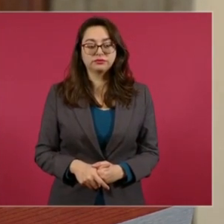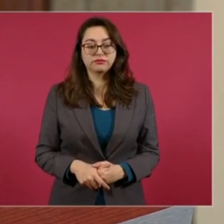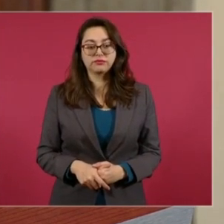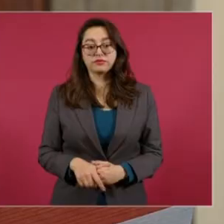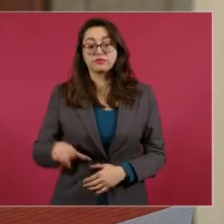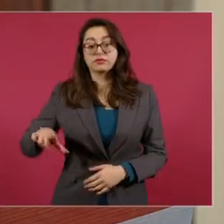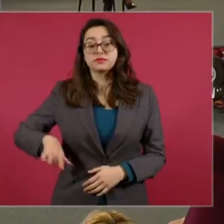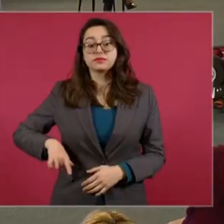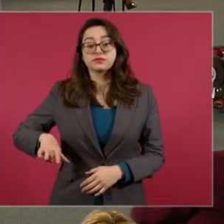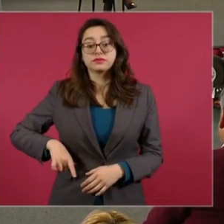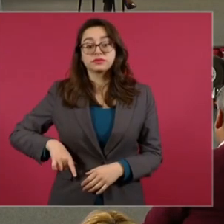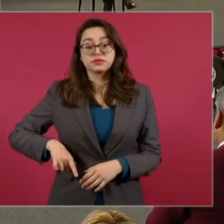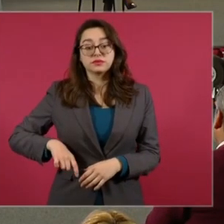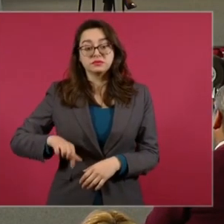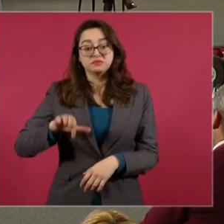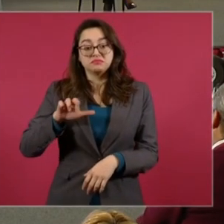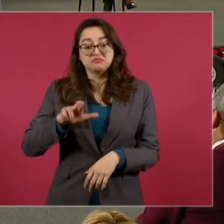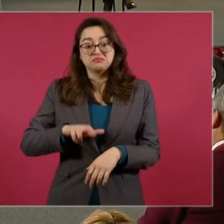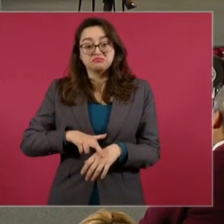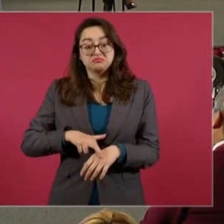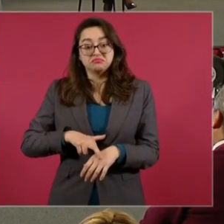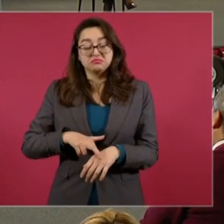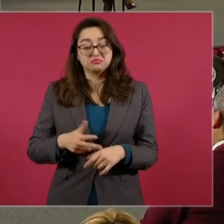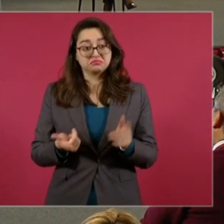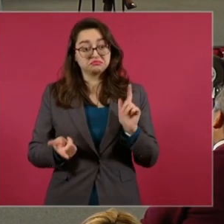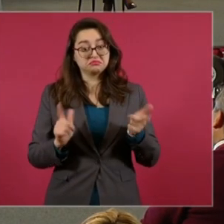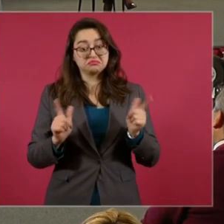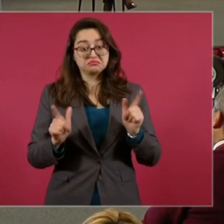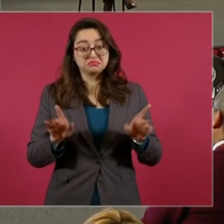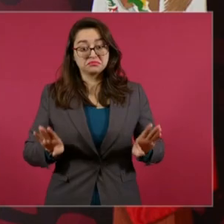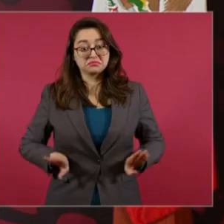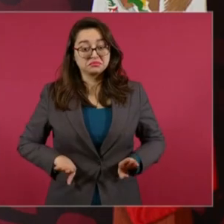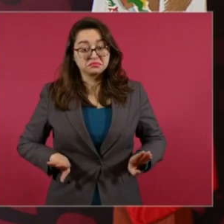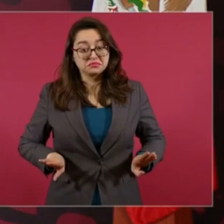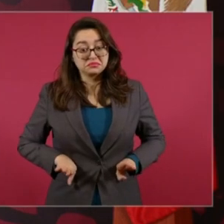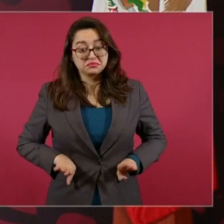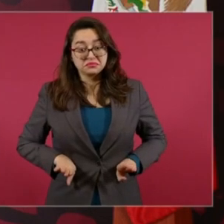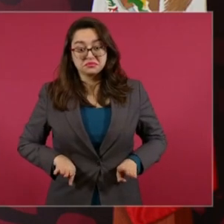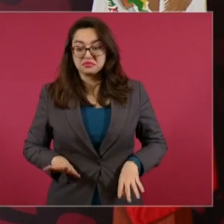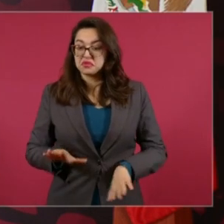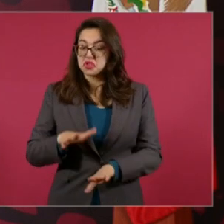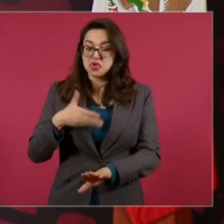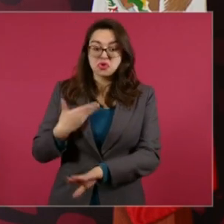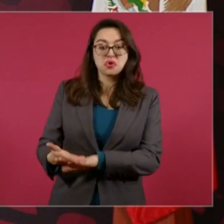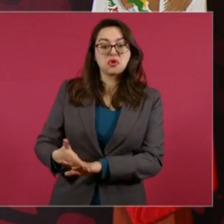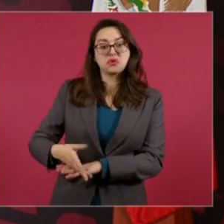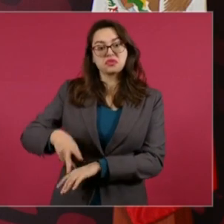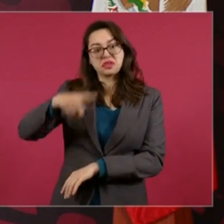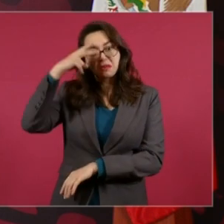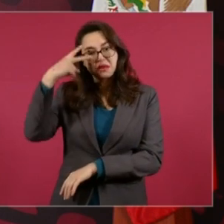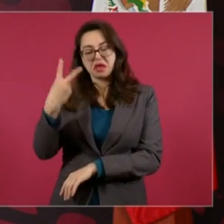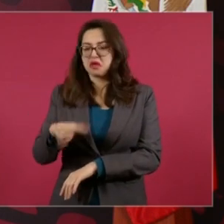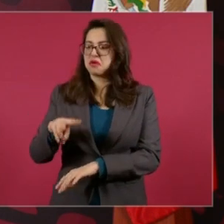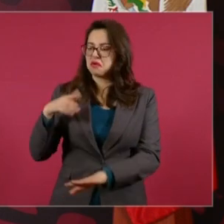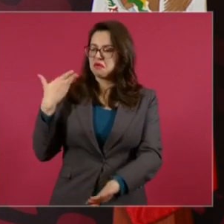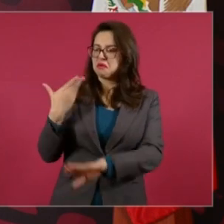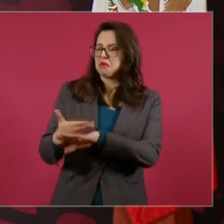de Texas, en una actitud contraria completamente, ¿no?, a migrantes y a